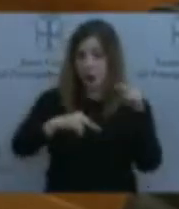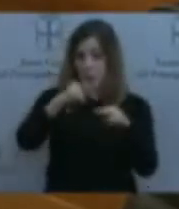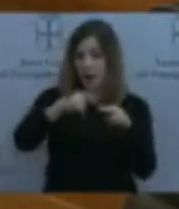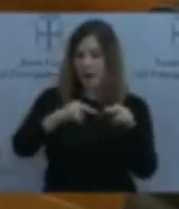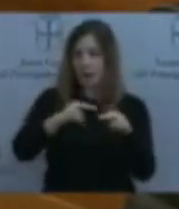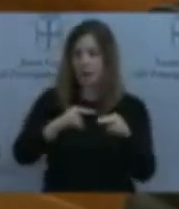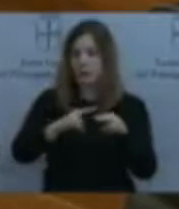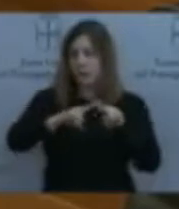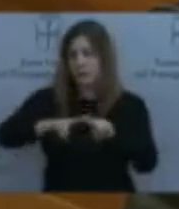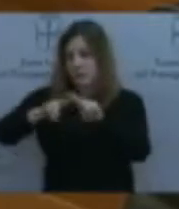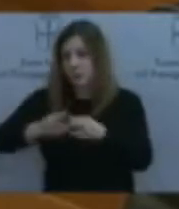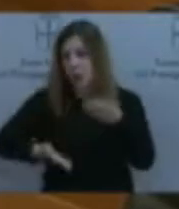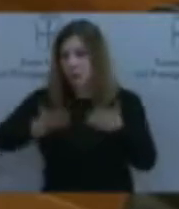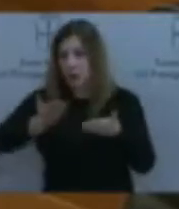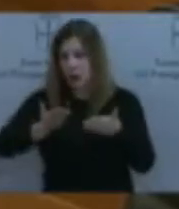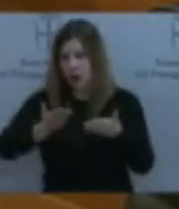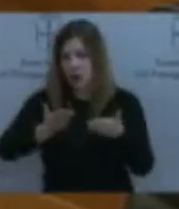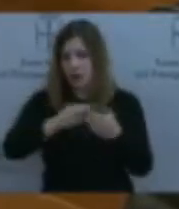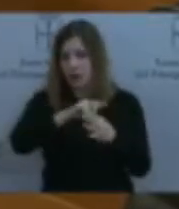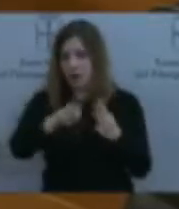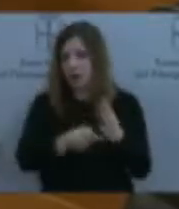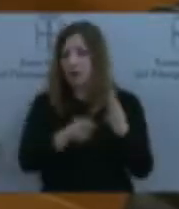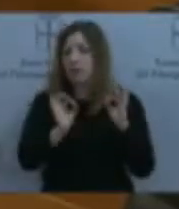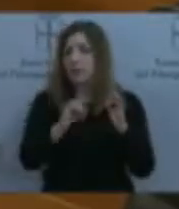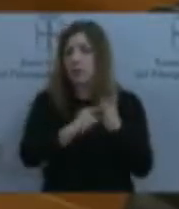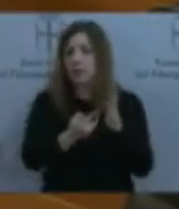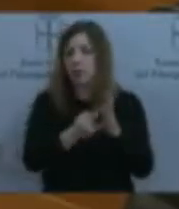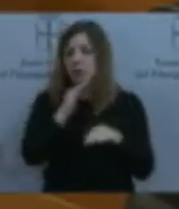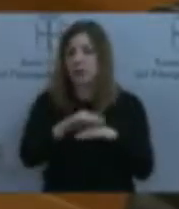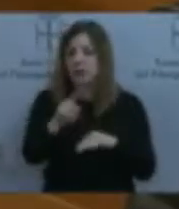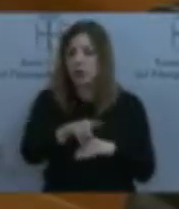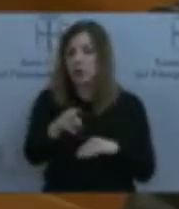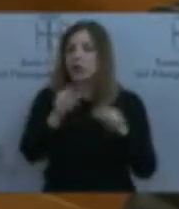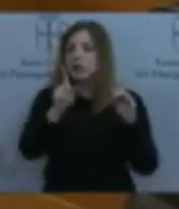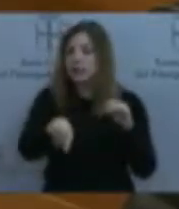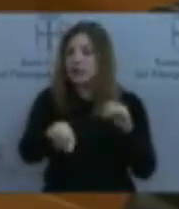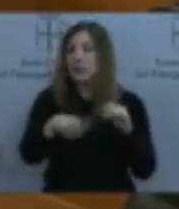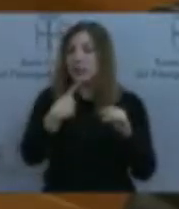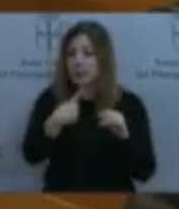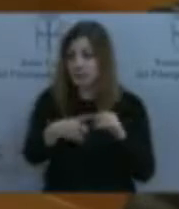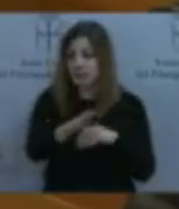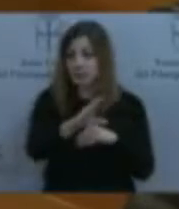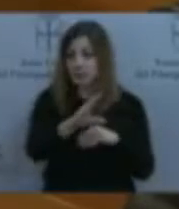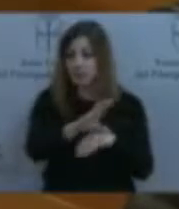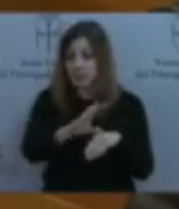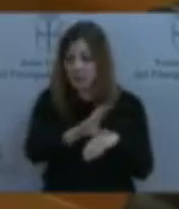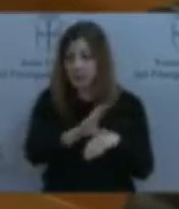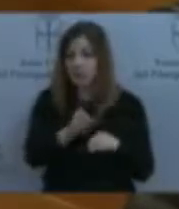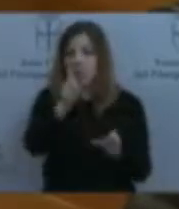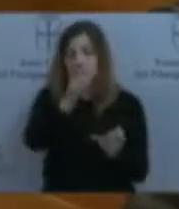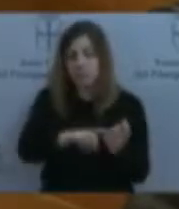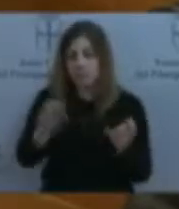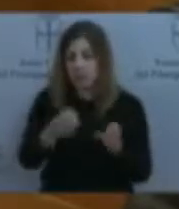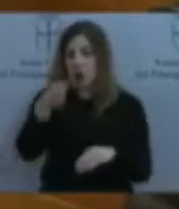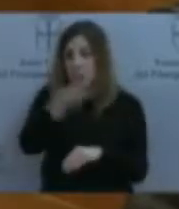proyecto y en todo momento, y esto sí que se lo digo y garantizo, la consejería participará, como es su obligación, en el proceso de supervisión, como se hace